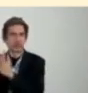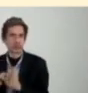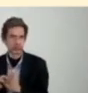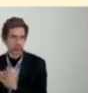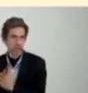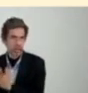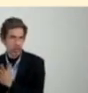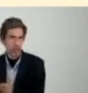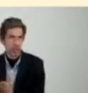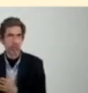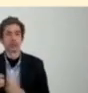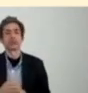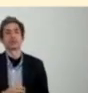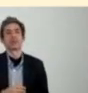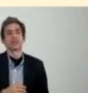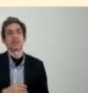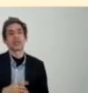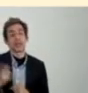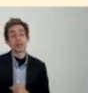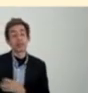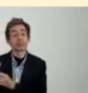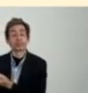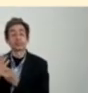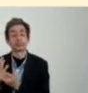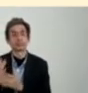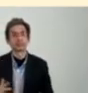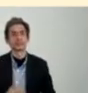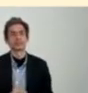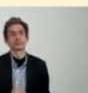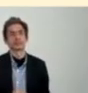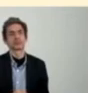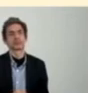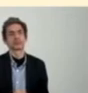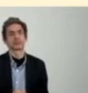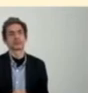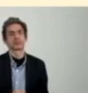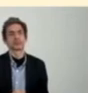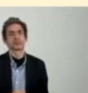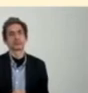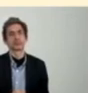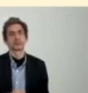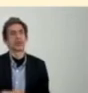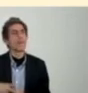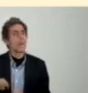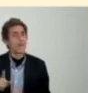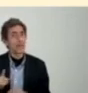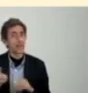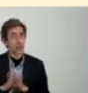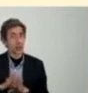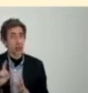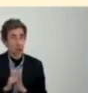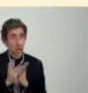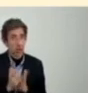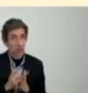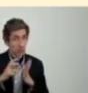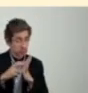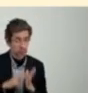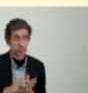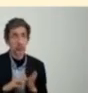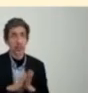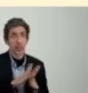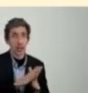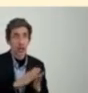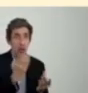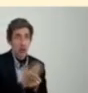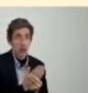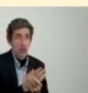Y terminaba rematando con gran sabiduría el Gabo. Decía, pero si yo mando una novela a la que le faltan en una